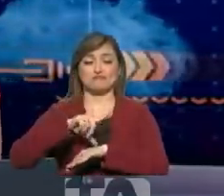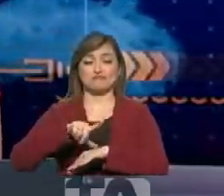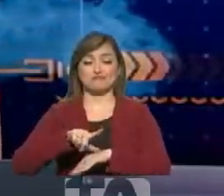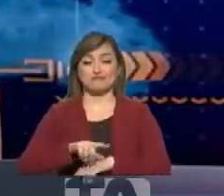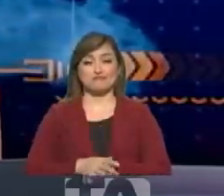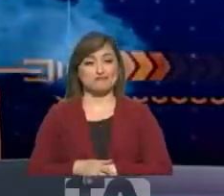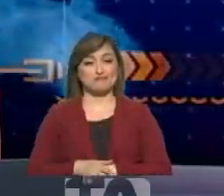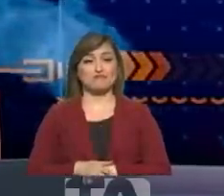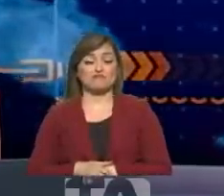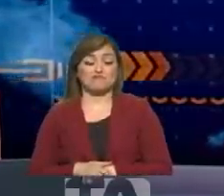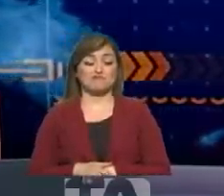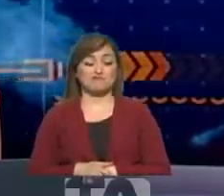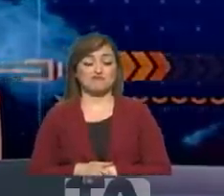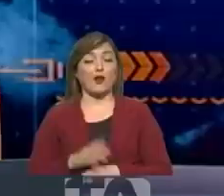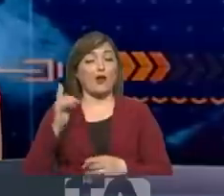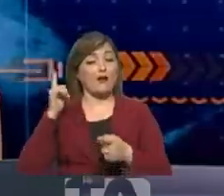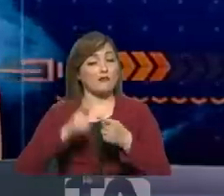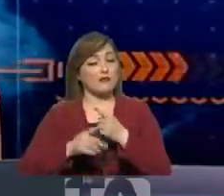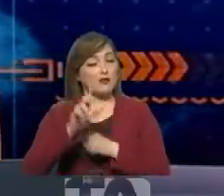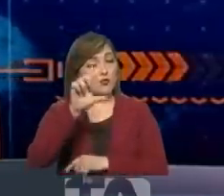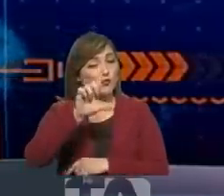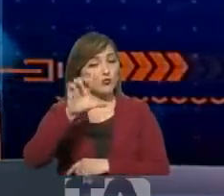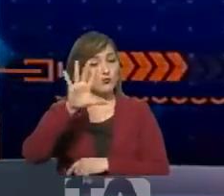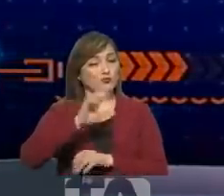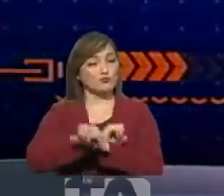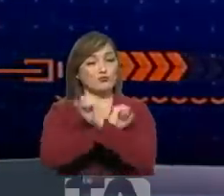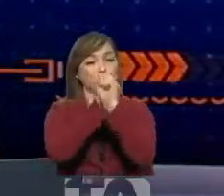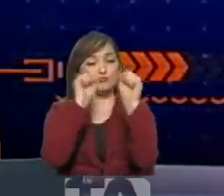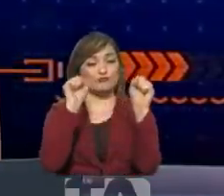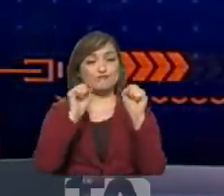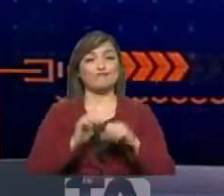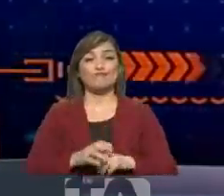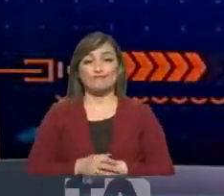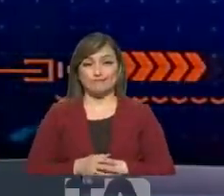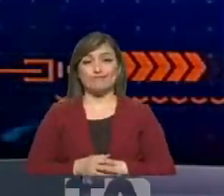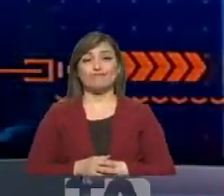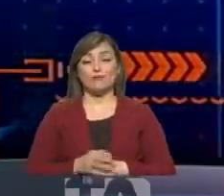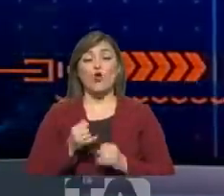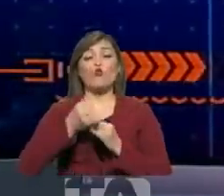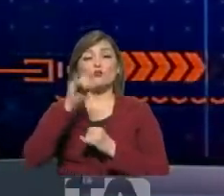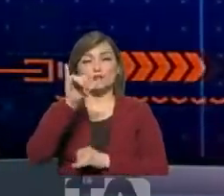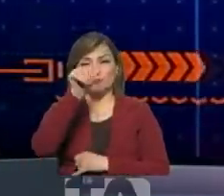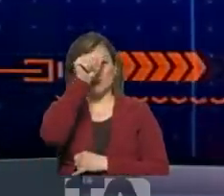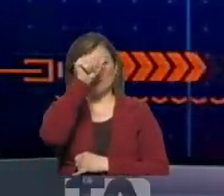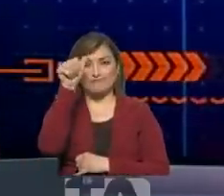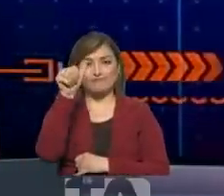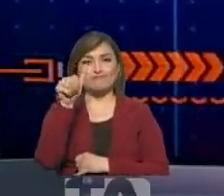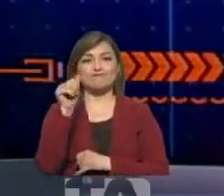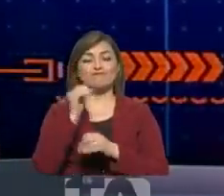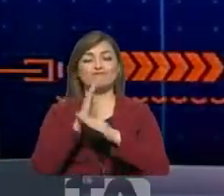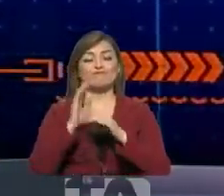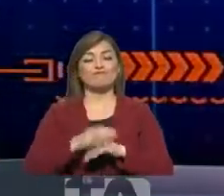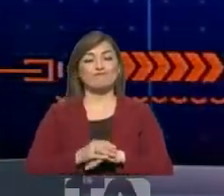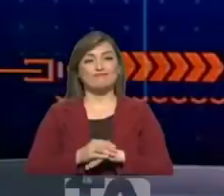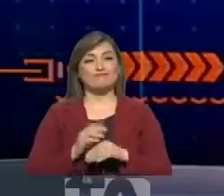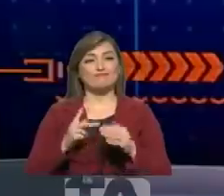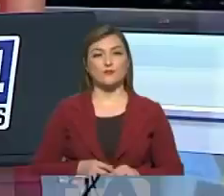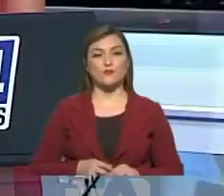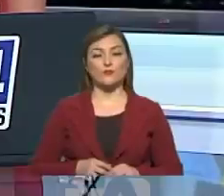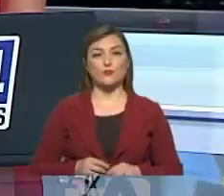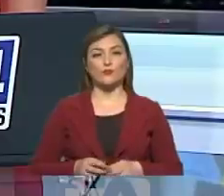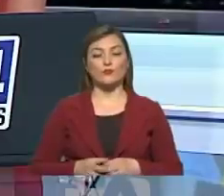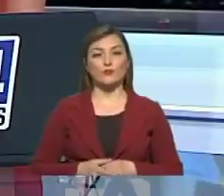y que seguirá hasta el lunes a las 5 de la mañana, el último fin de semana de confinamiento. Hacemos una pausa, amigos, y ya regresamos con más